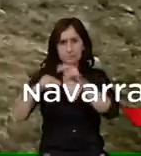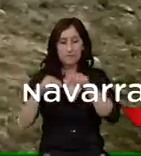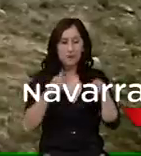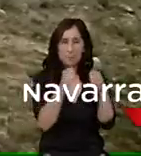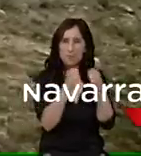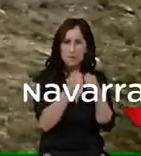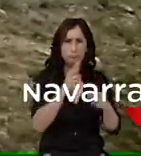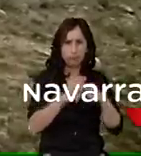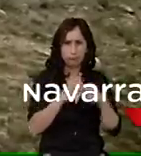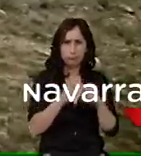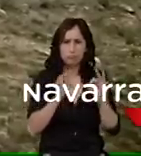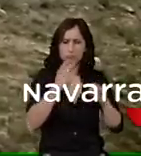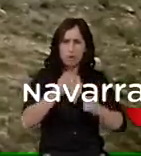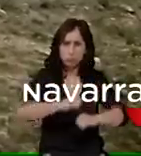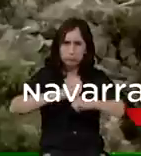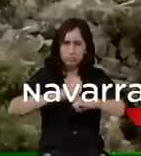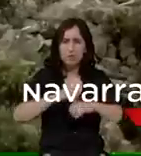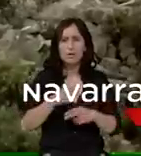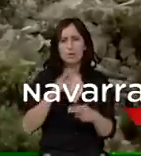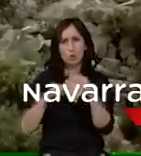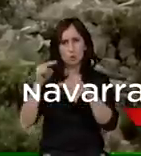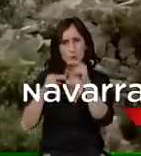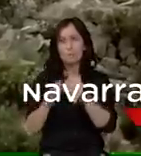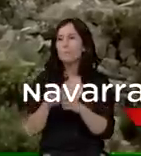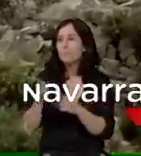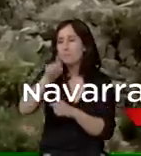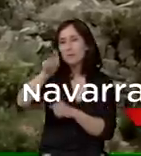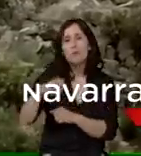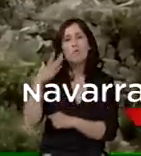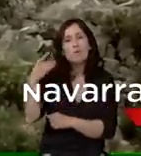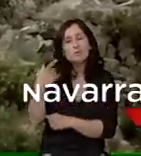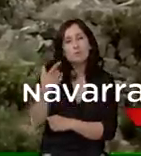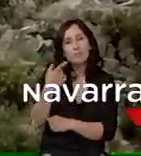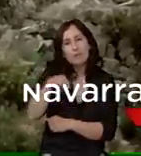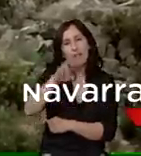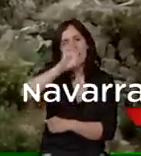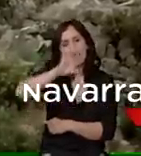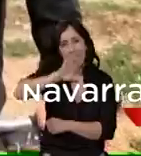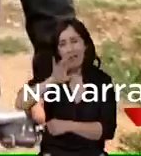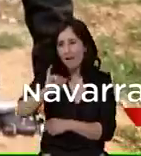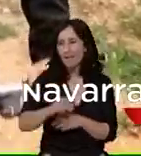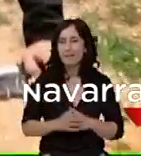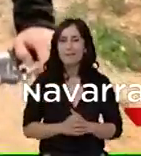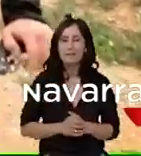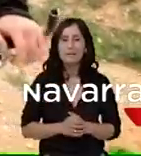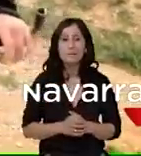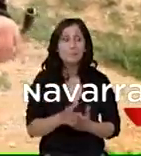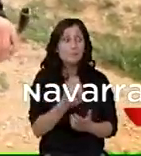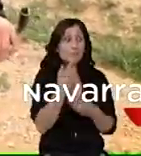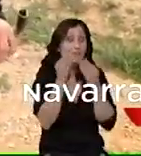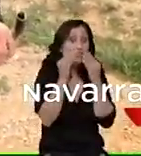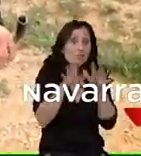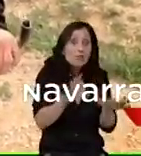dura y muy consistente para la construcción. ¿Y hay algún personaje curioso aquí en Cabanillas? Dice la